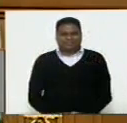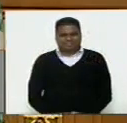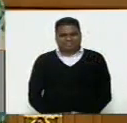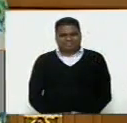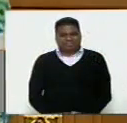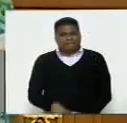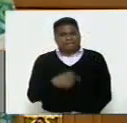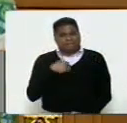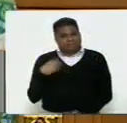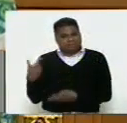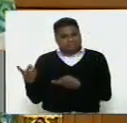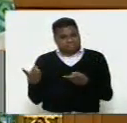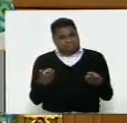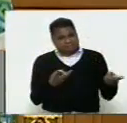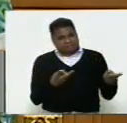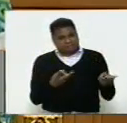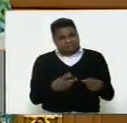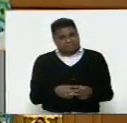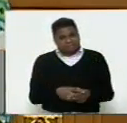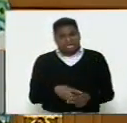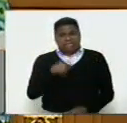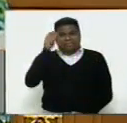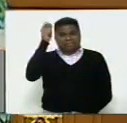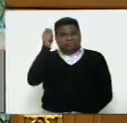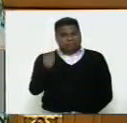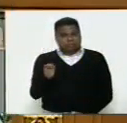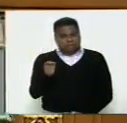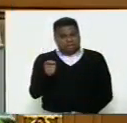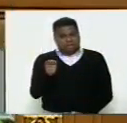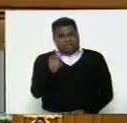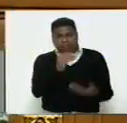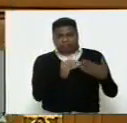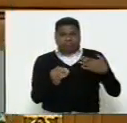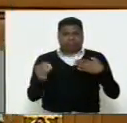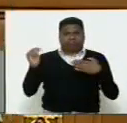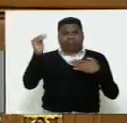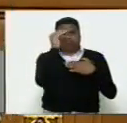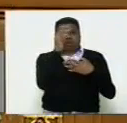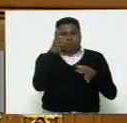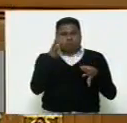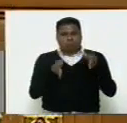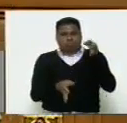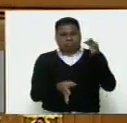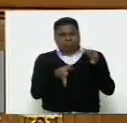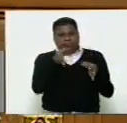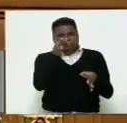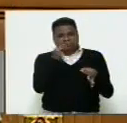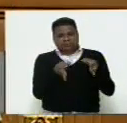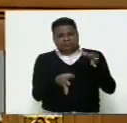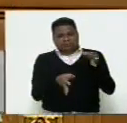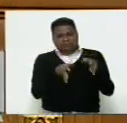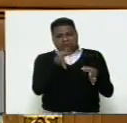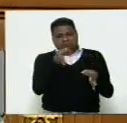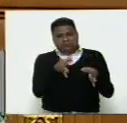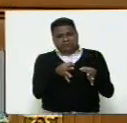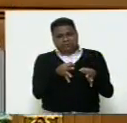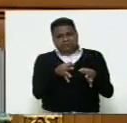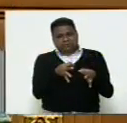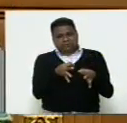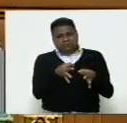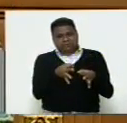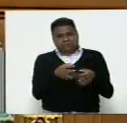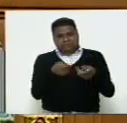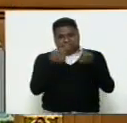invitó el Tribunal Supremo de Justicia para darme la